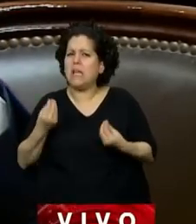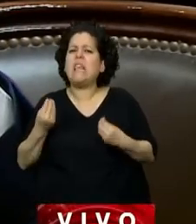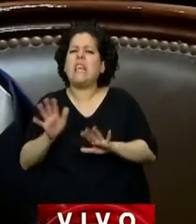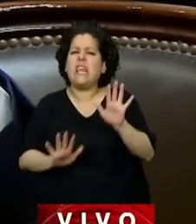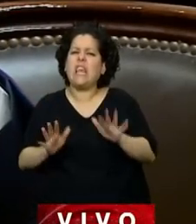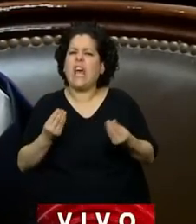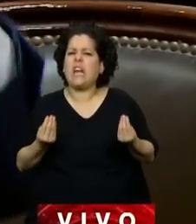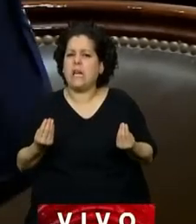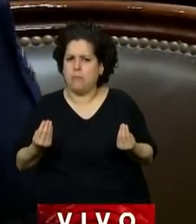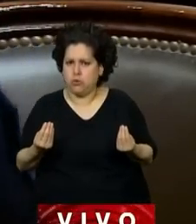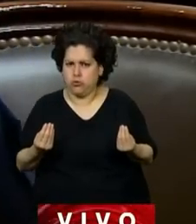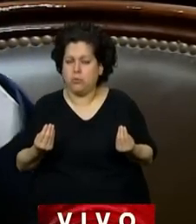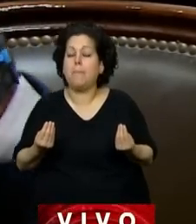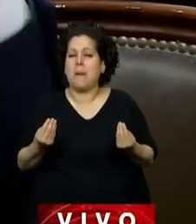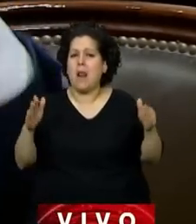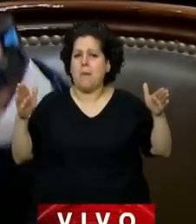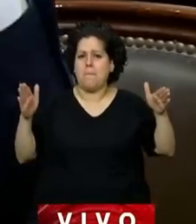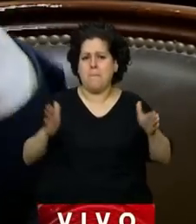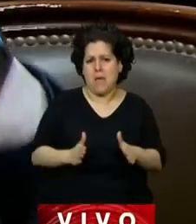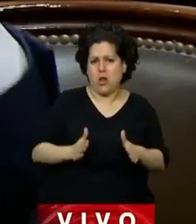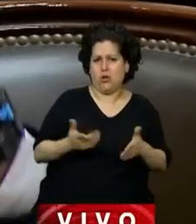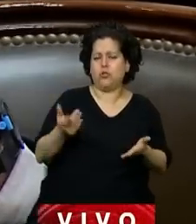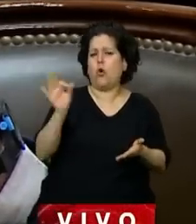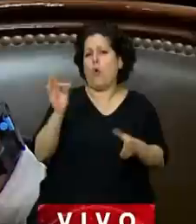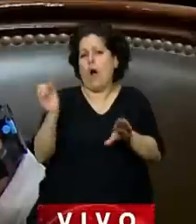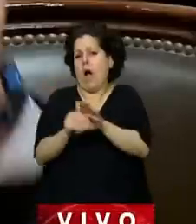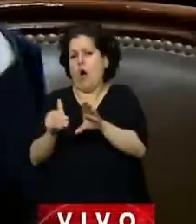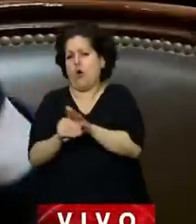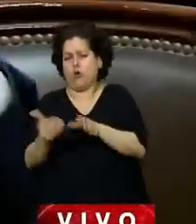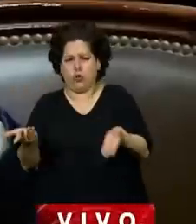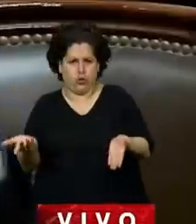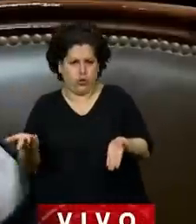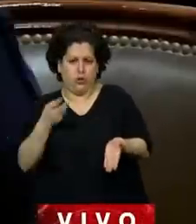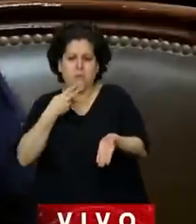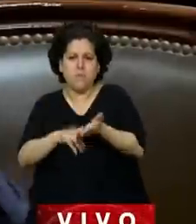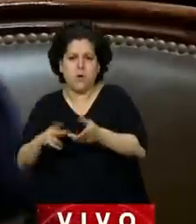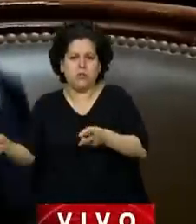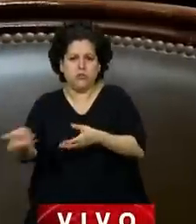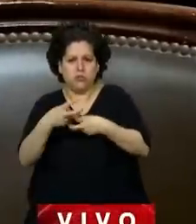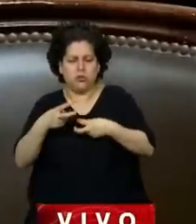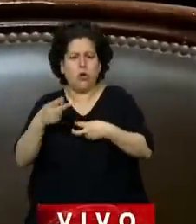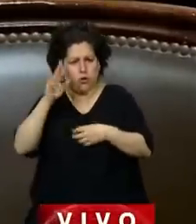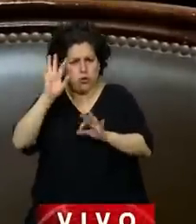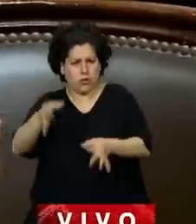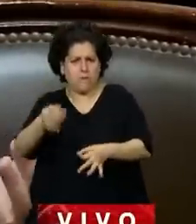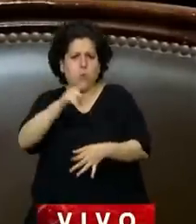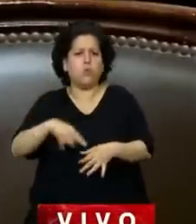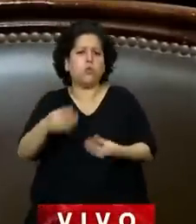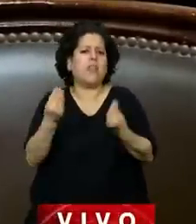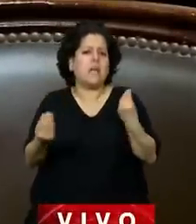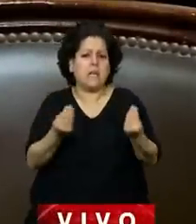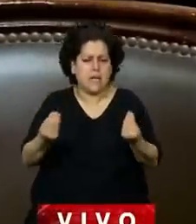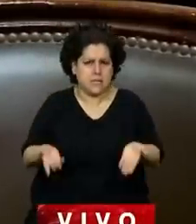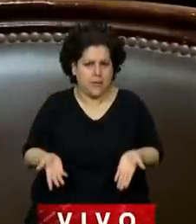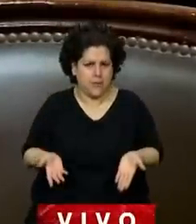haríamos para disminuir o generar un ahorro fiscal y sabemos perfectamente lo que ustedes están haciendo para generar ese